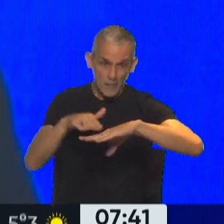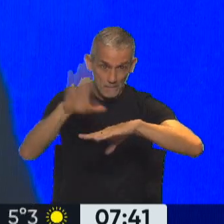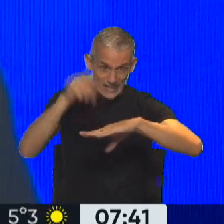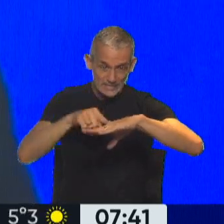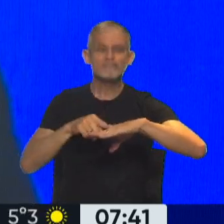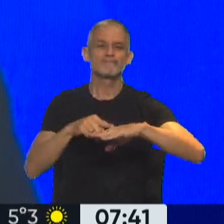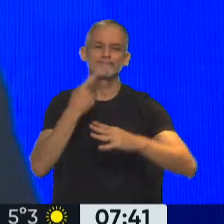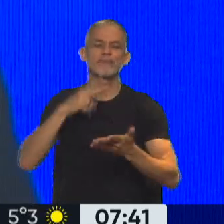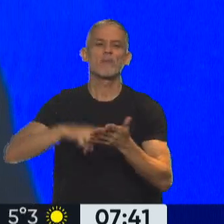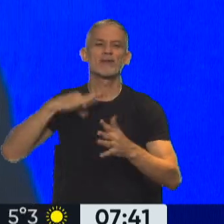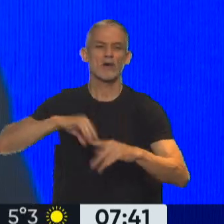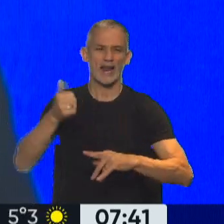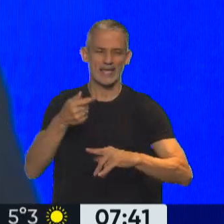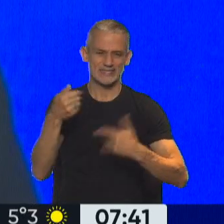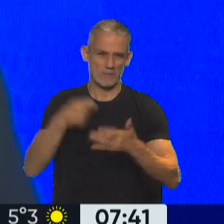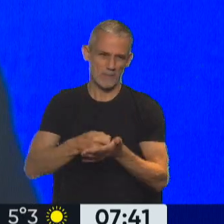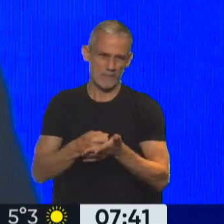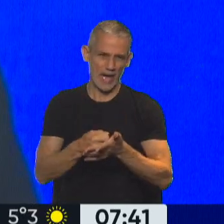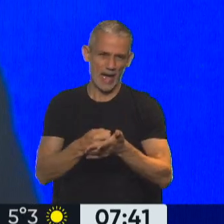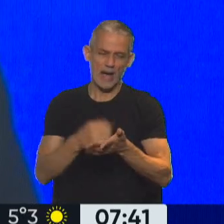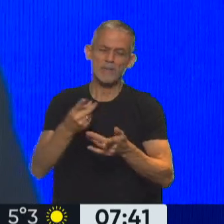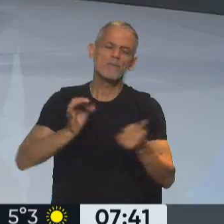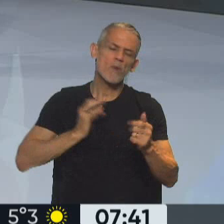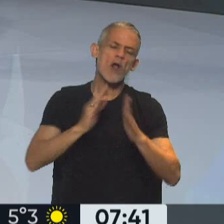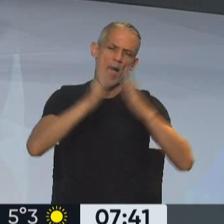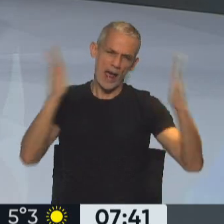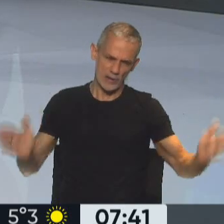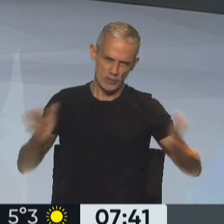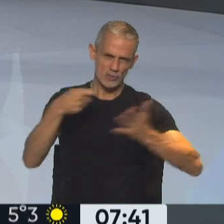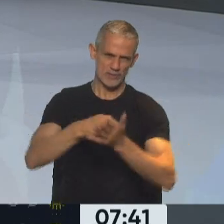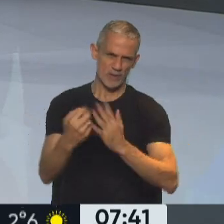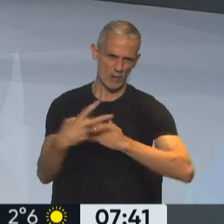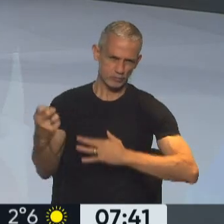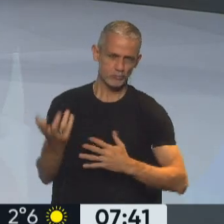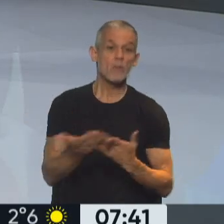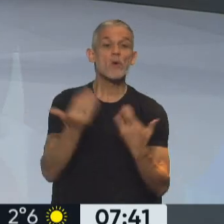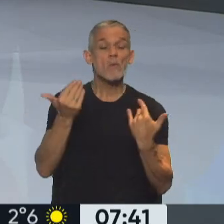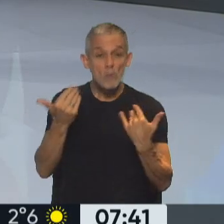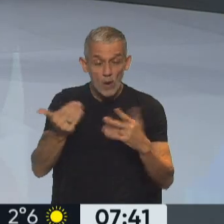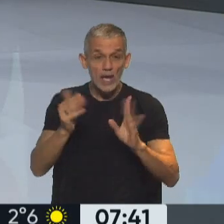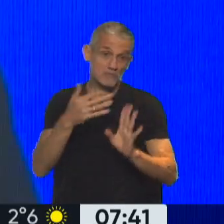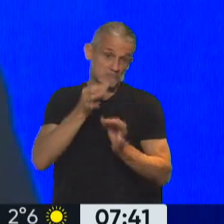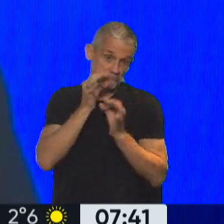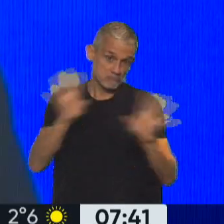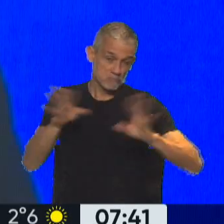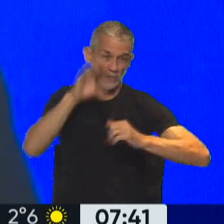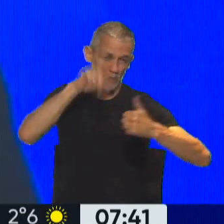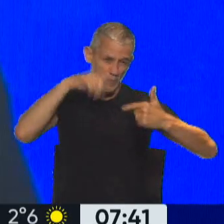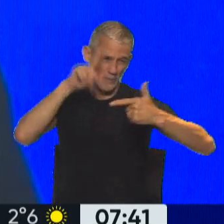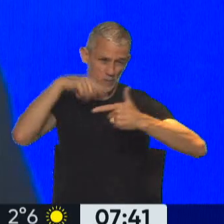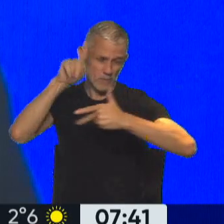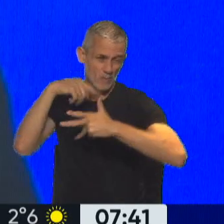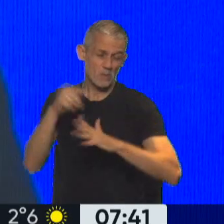grabarse este impuesto que suele liquidarse de manera anual, pero están las chances, ¿no?, también de pagarlo mensualmente,